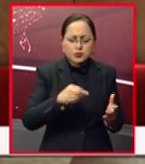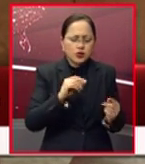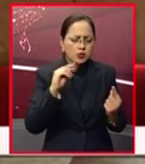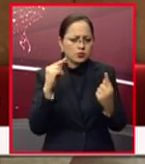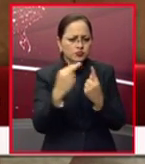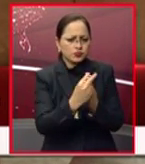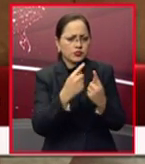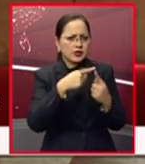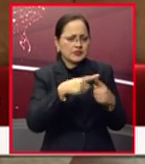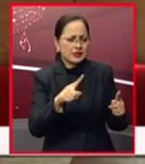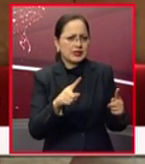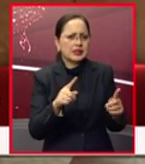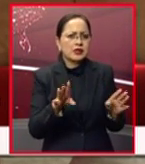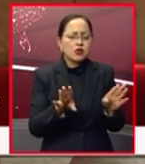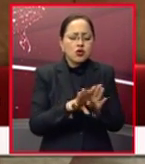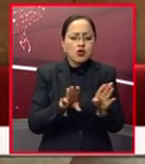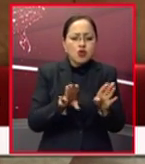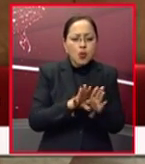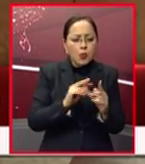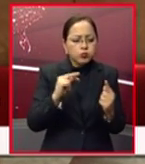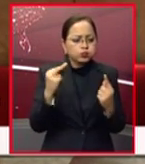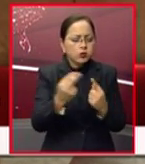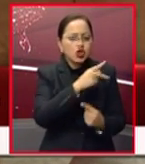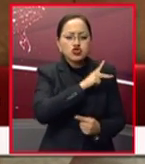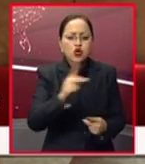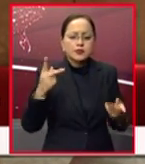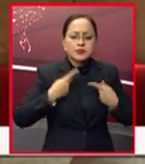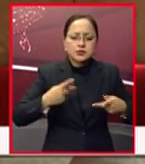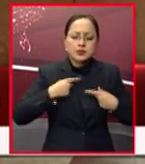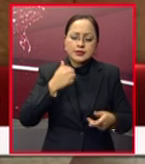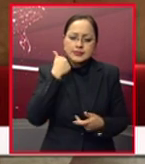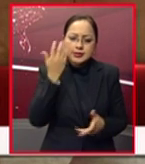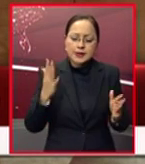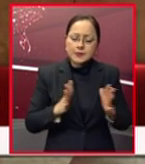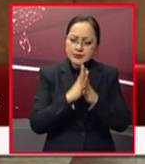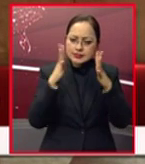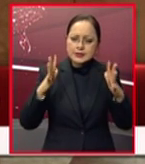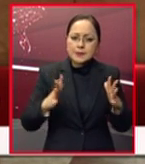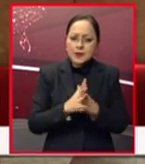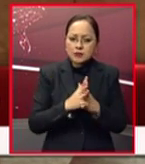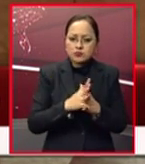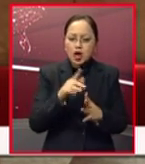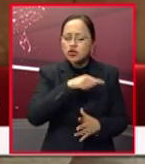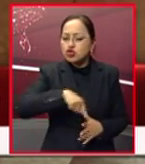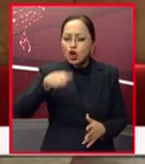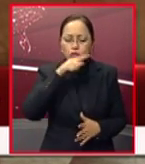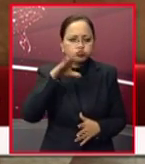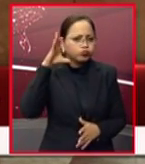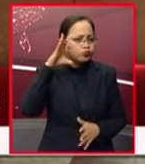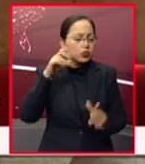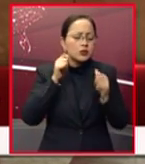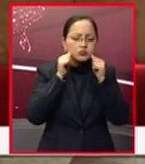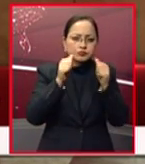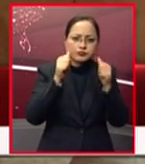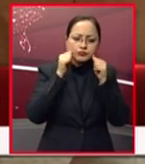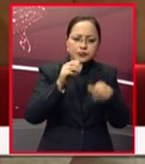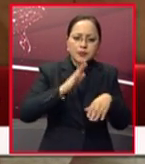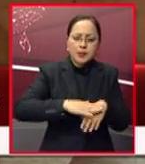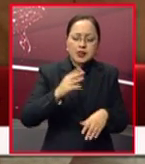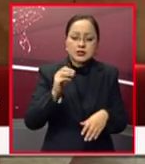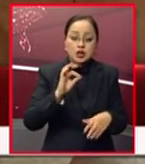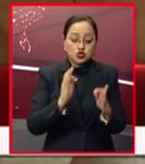visión de todos los que quieran participar, porque a todos se les va a escuchar. Se utilizarán